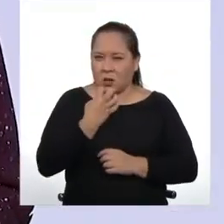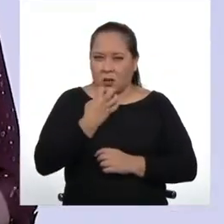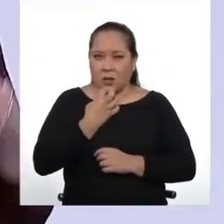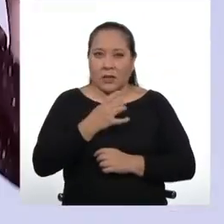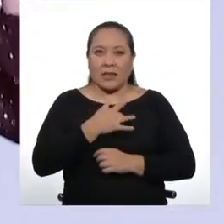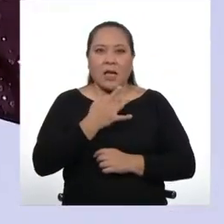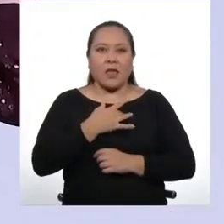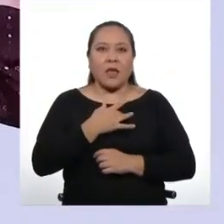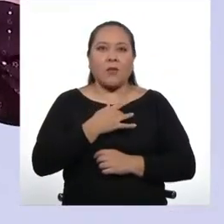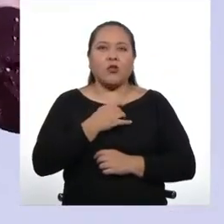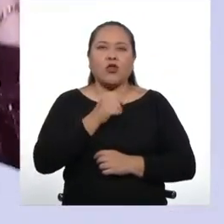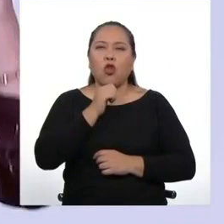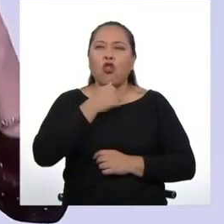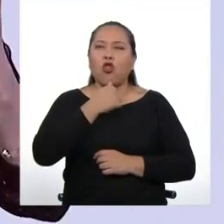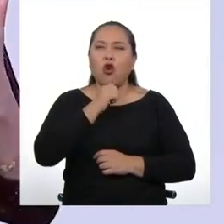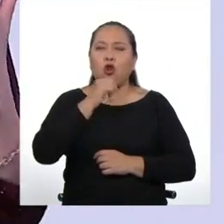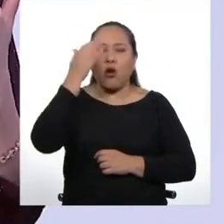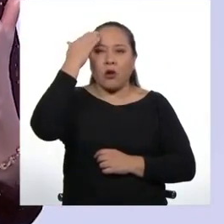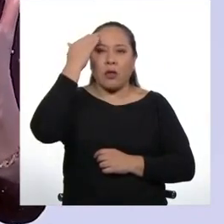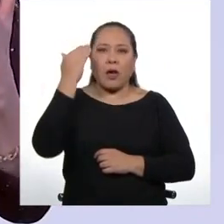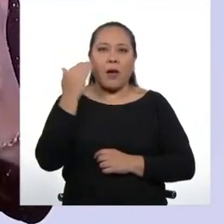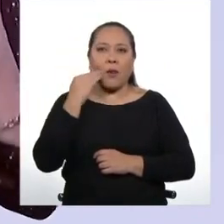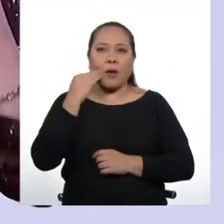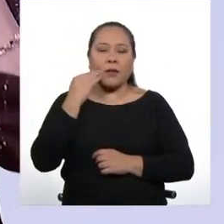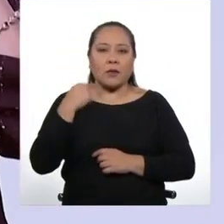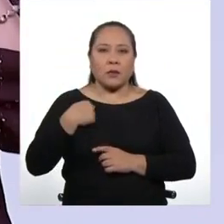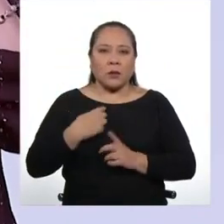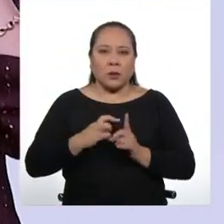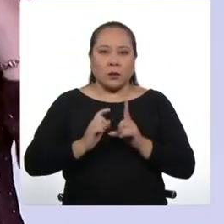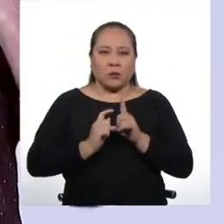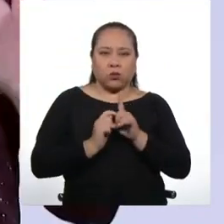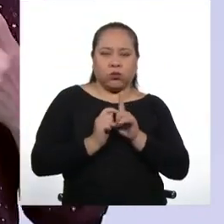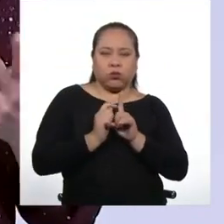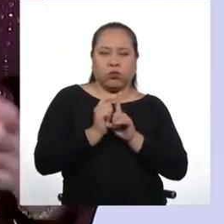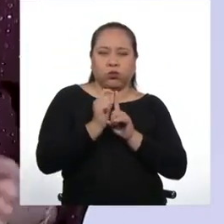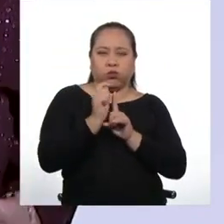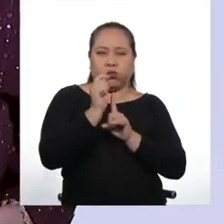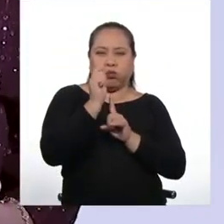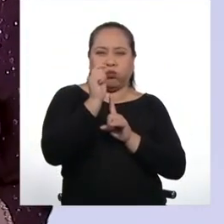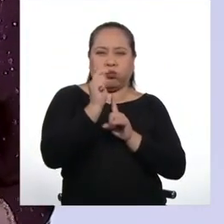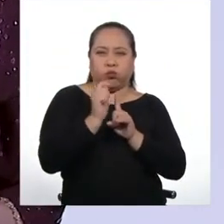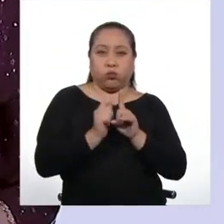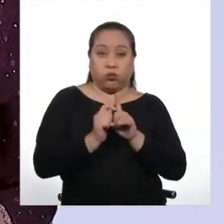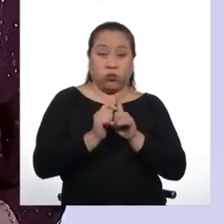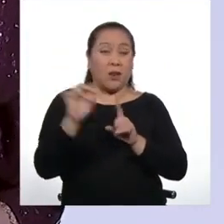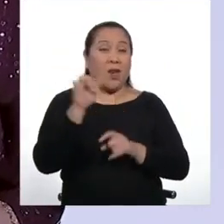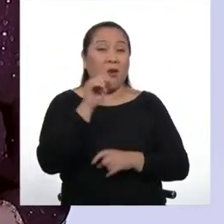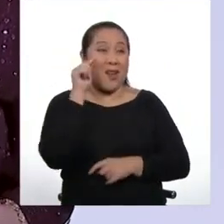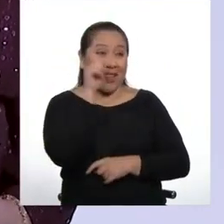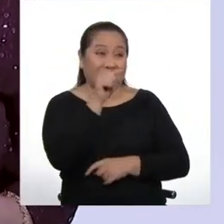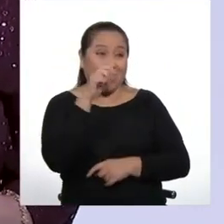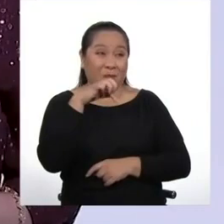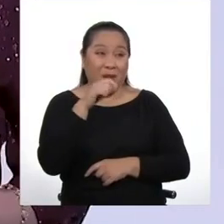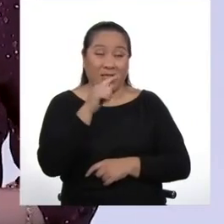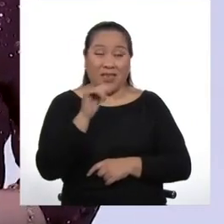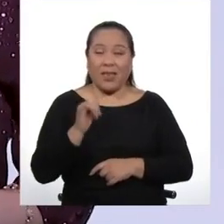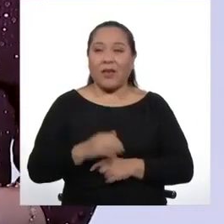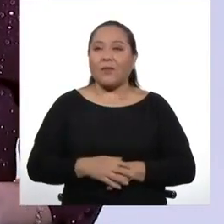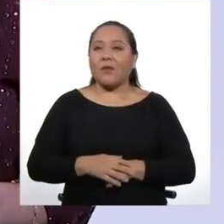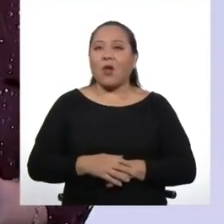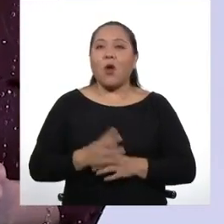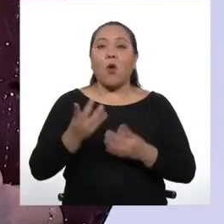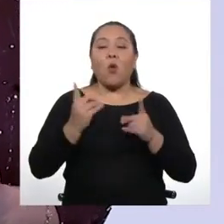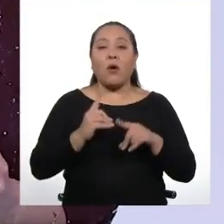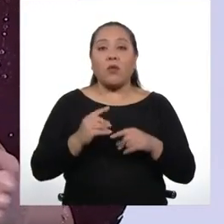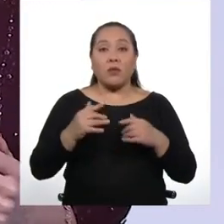podemos sentir dolor de cabeza o que la temperatura en nuestro rostro sube, como te sucede a ti, Pati. Mientras que